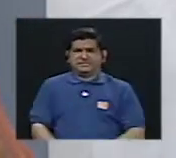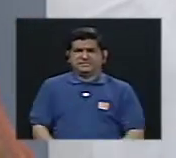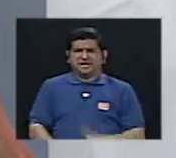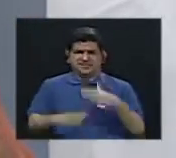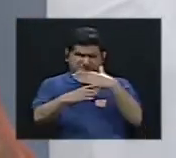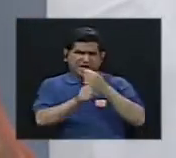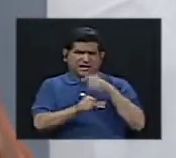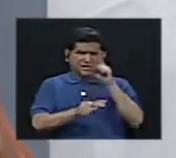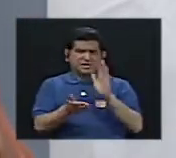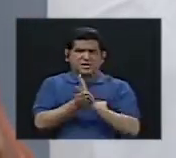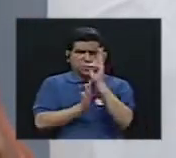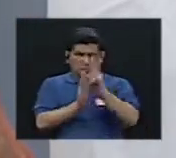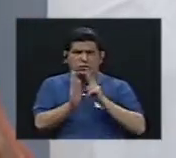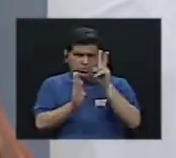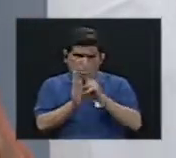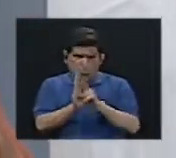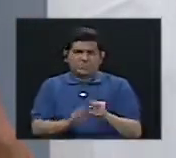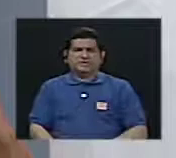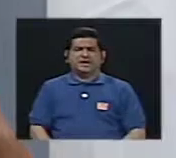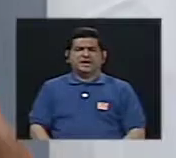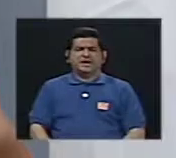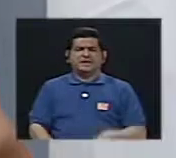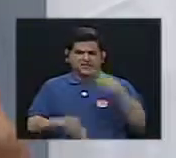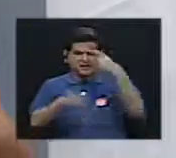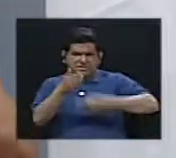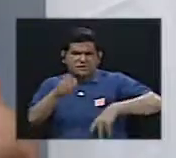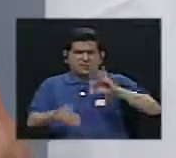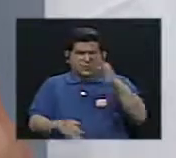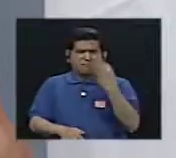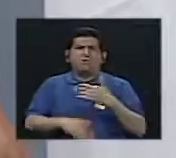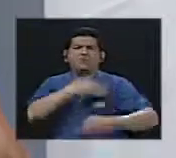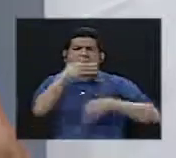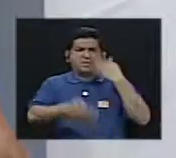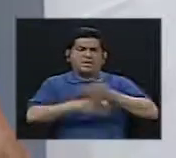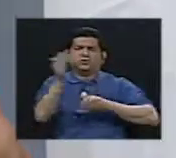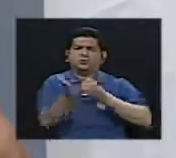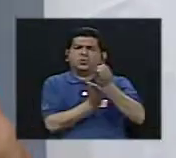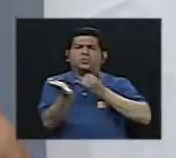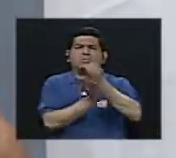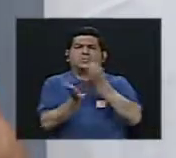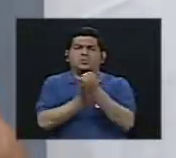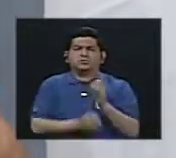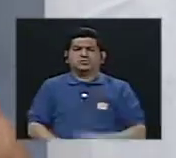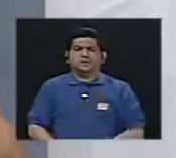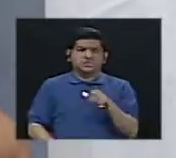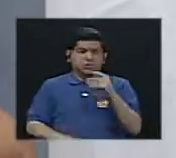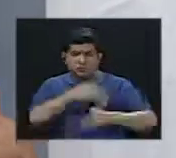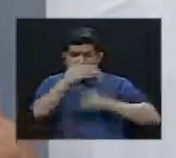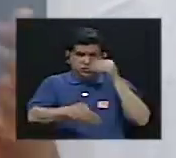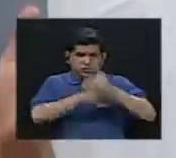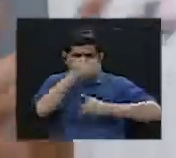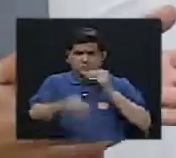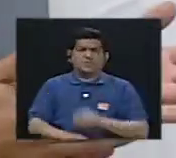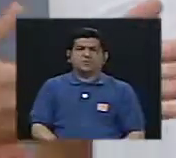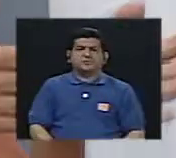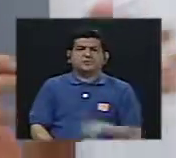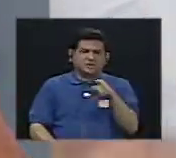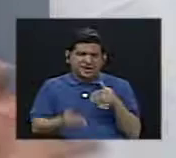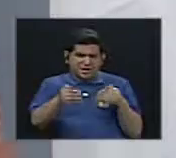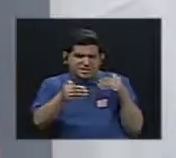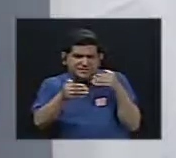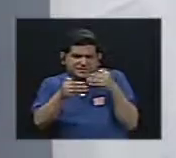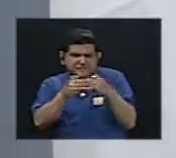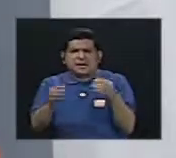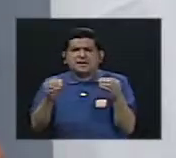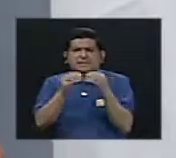hace un documental con una cierta rigurosidad, es un proceso de investigación y como proceso de investigación, esta aproximación nos da